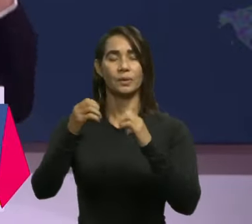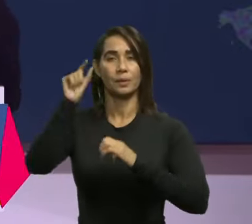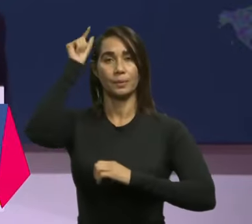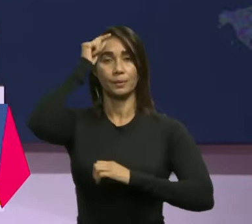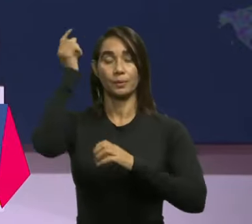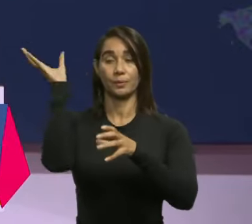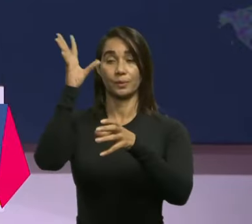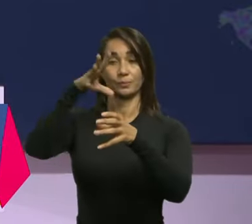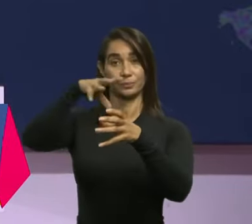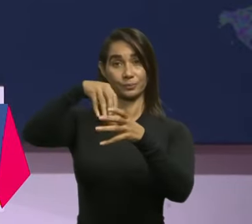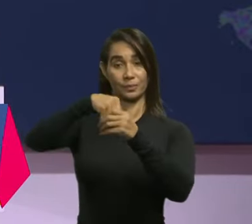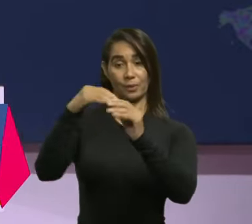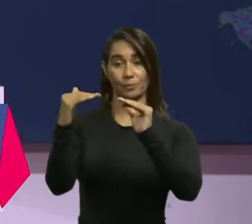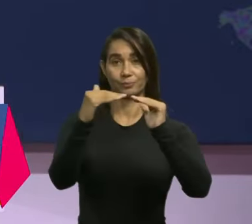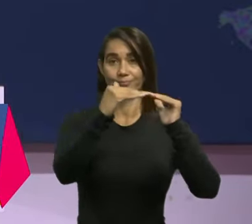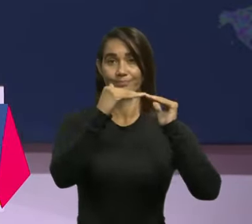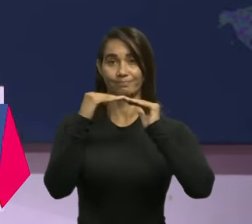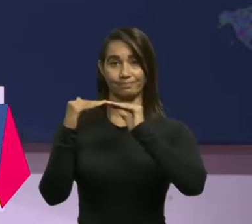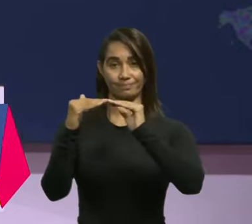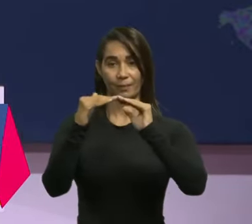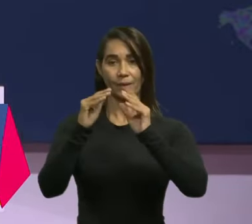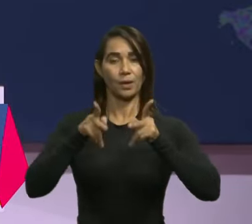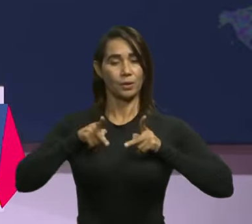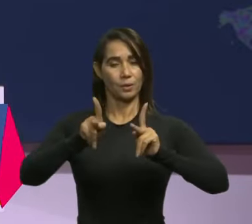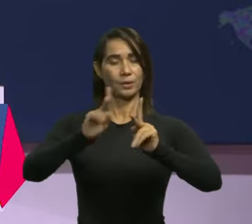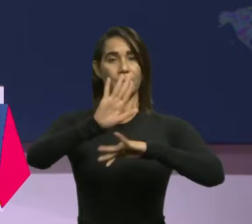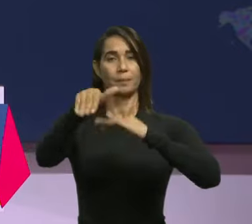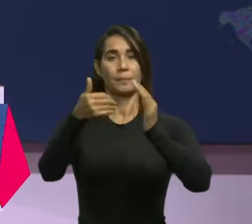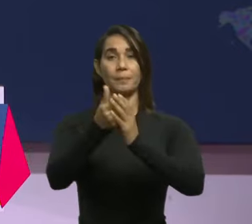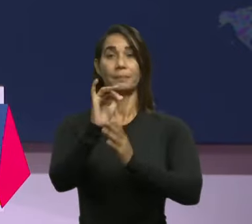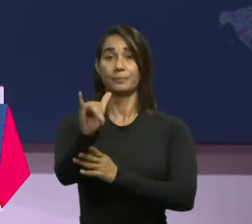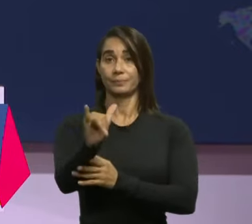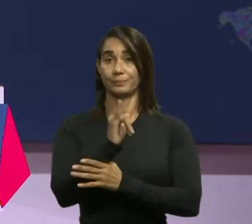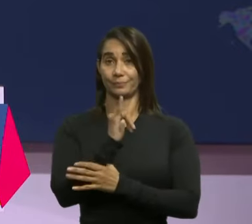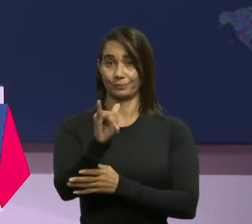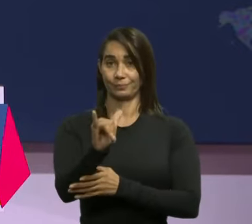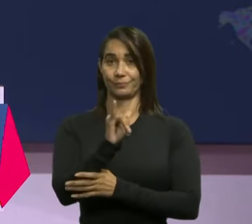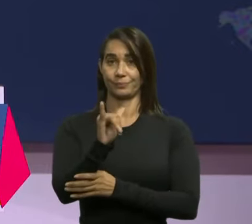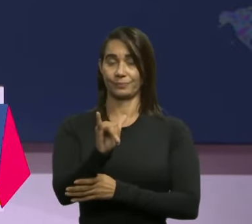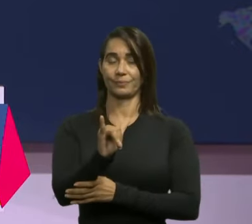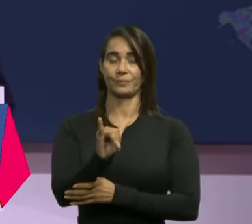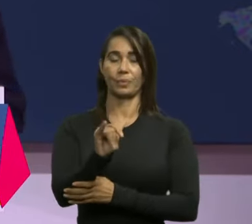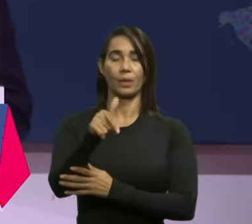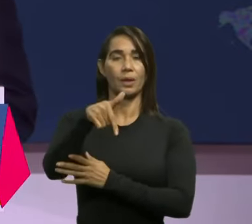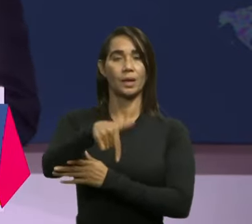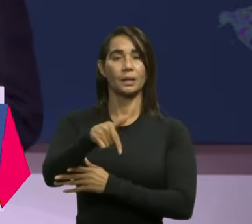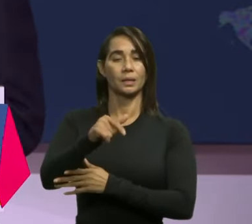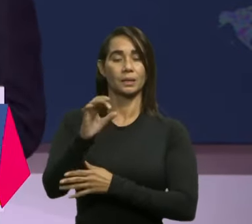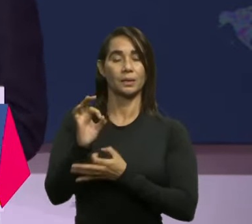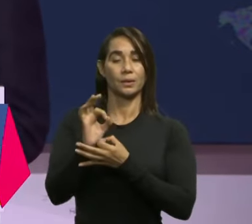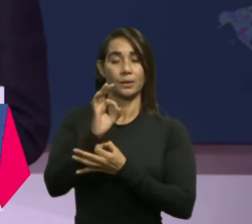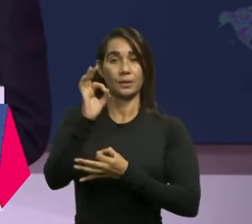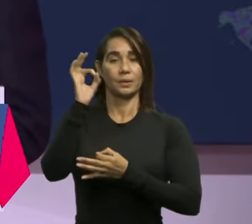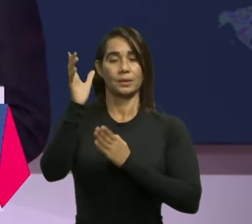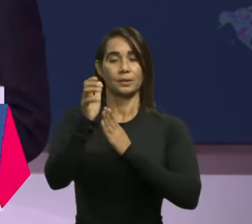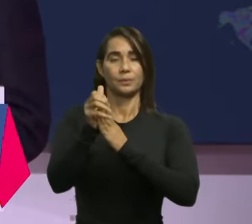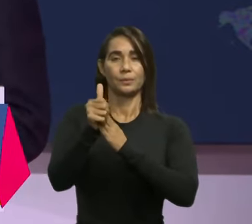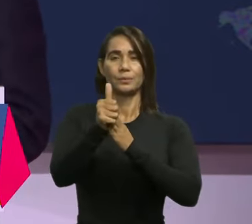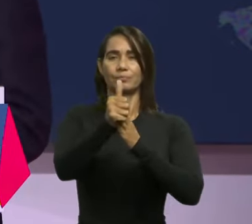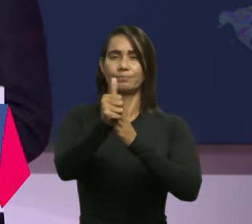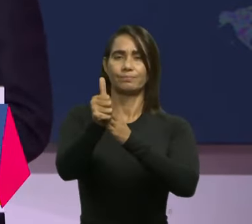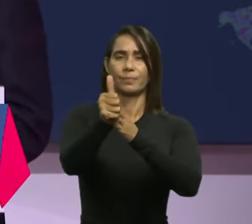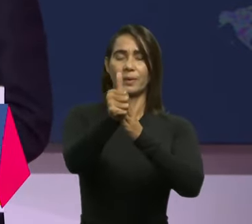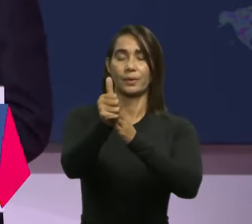apuesta por el progreso y con igualdad de oportunidades para todos y todas este fue el espíritu que nos guió durante lo peor